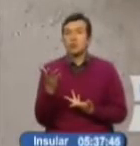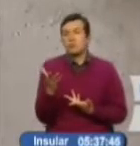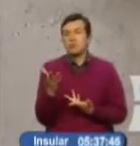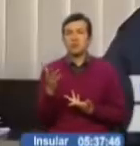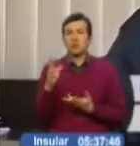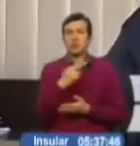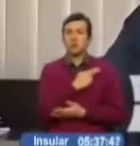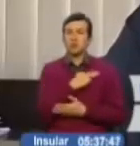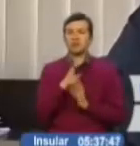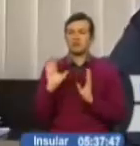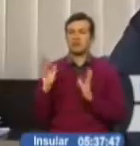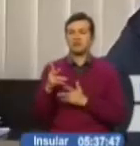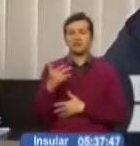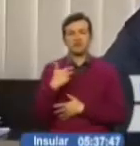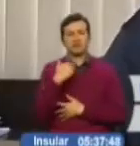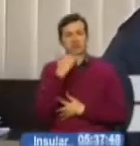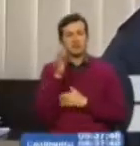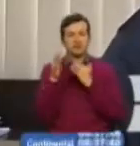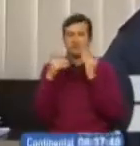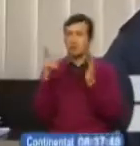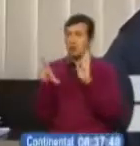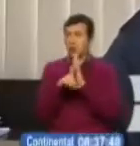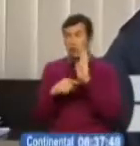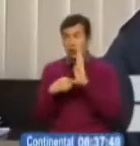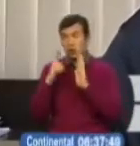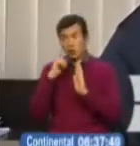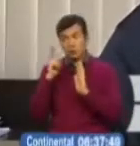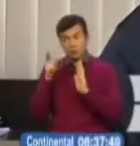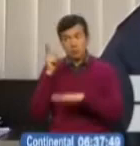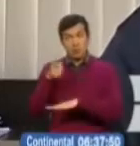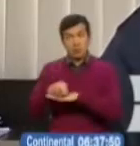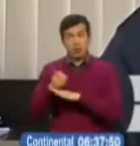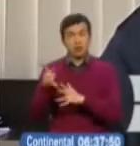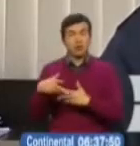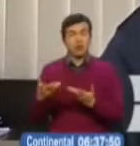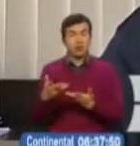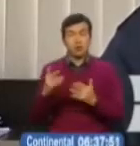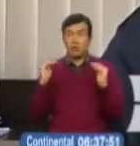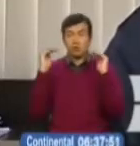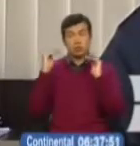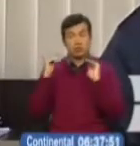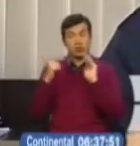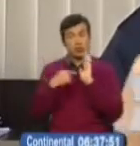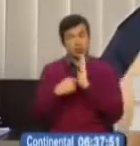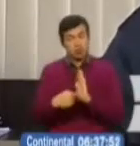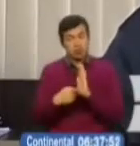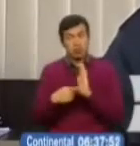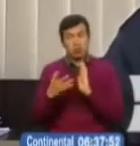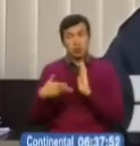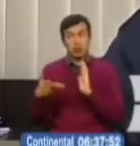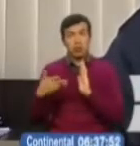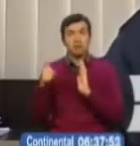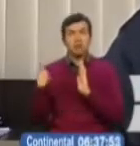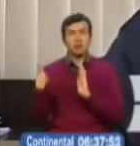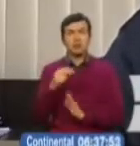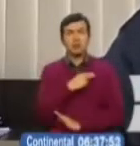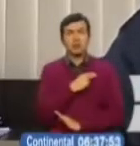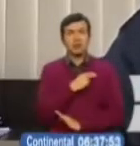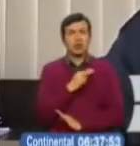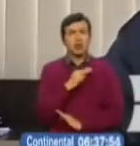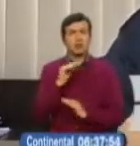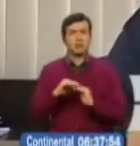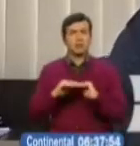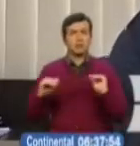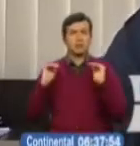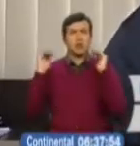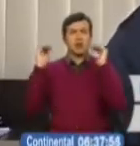académica. Que se ponía la norma que deben cumplir la maestría, inmediatamente la propia universidad sacaba maestría